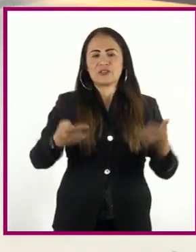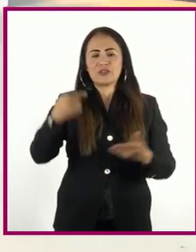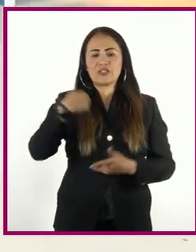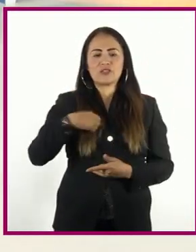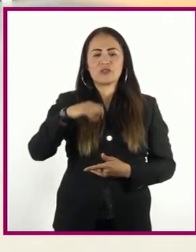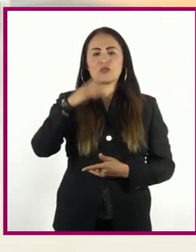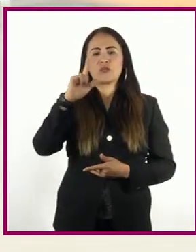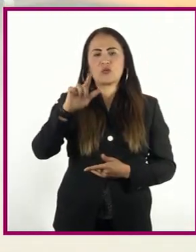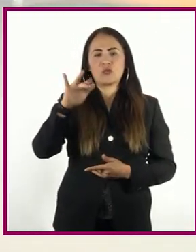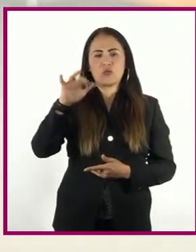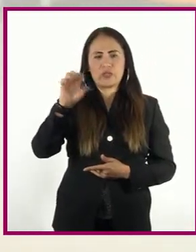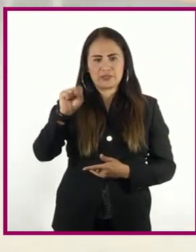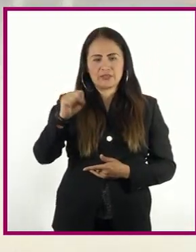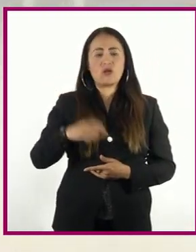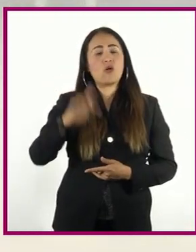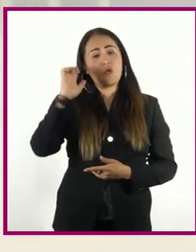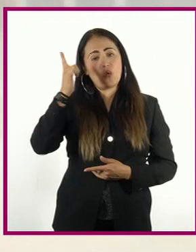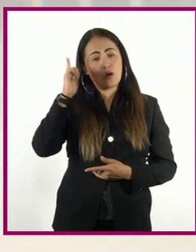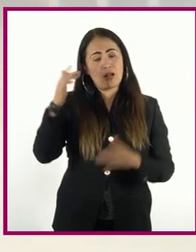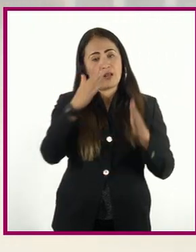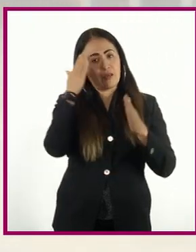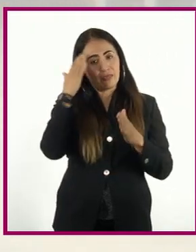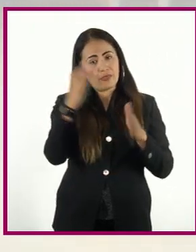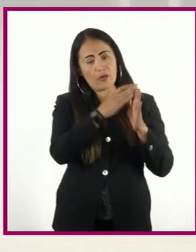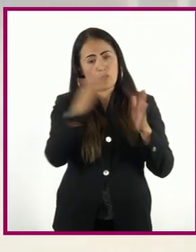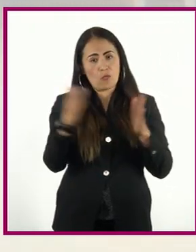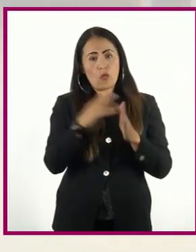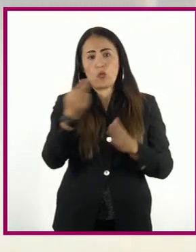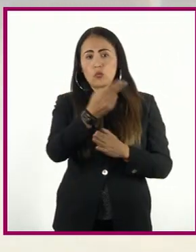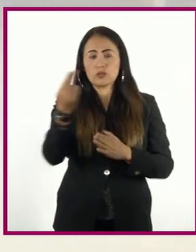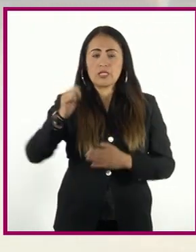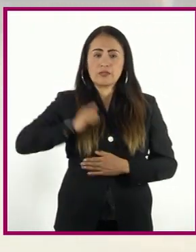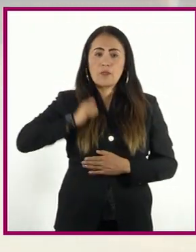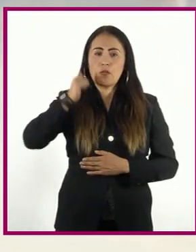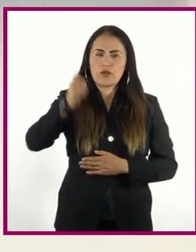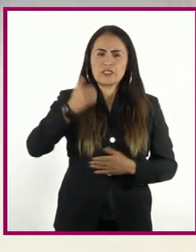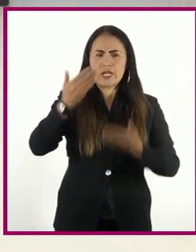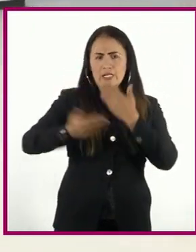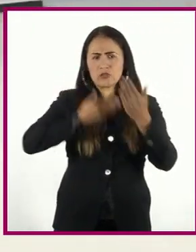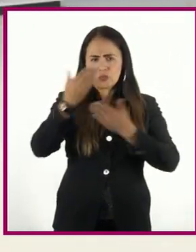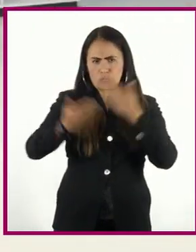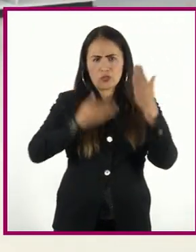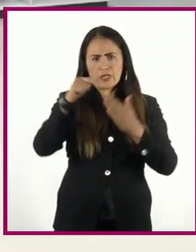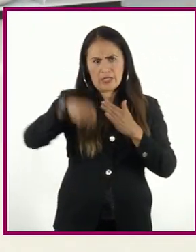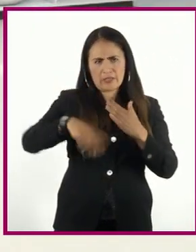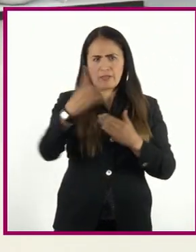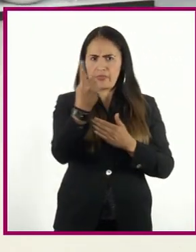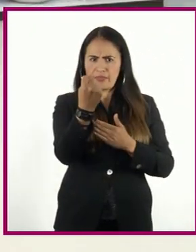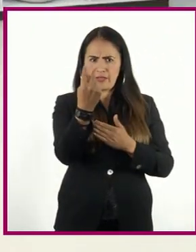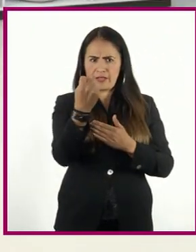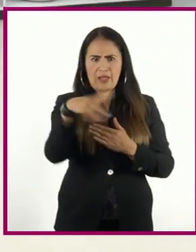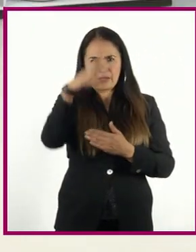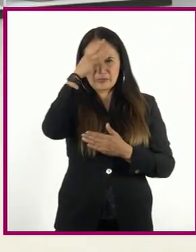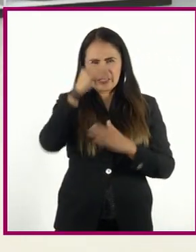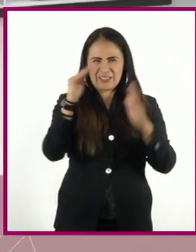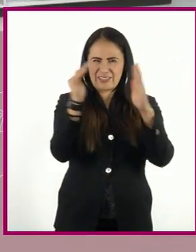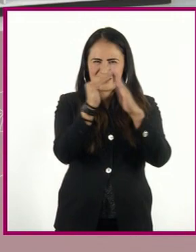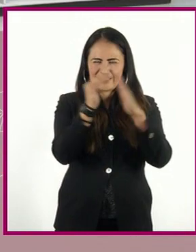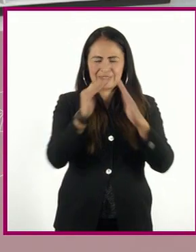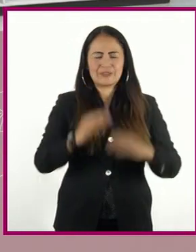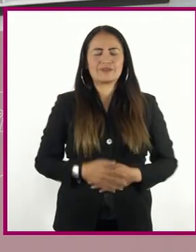Axel Olivares y espero que en estos días estén aprovechando la oportunidad de estudiar en esta modalidad a través de Aprende en